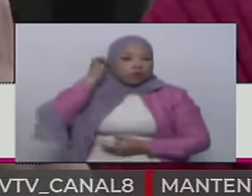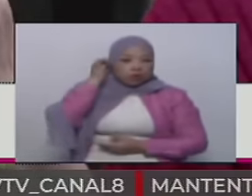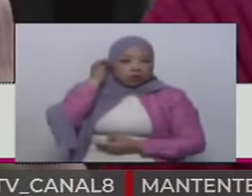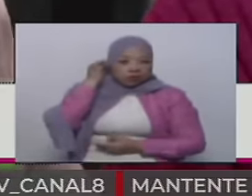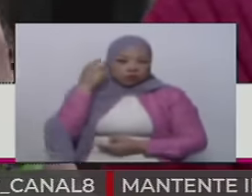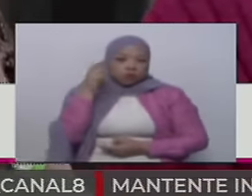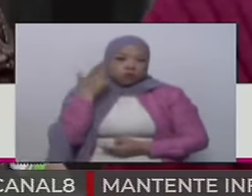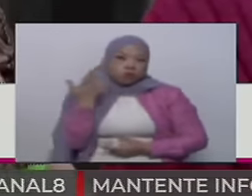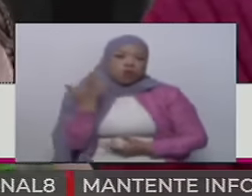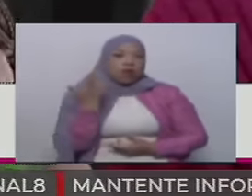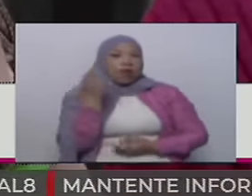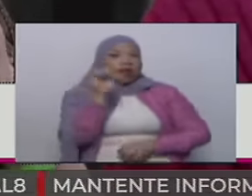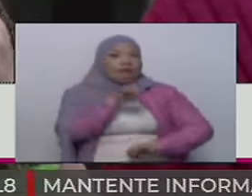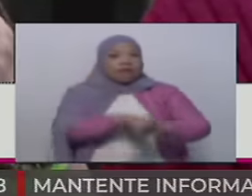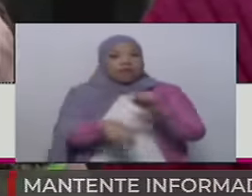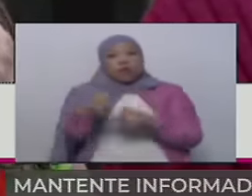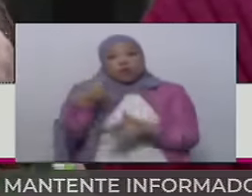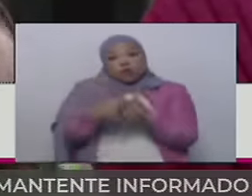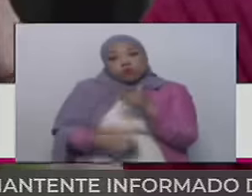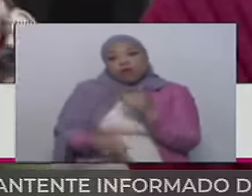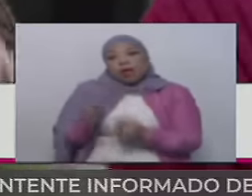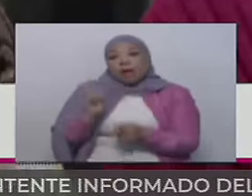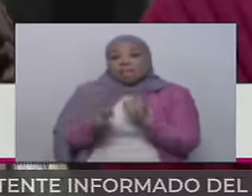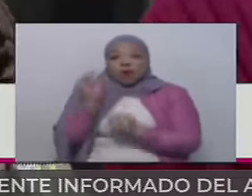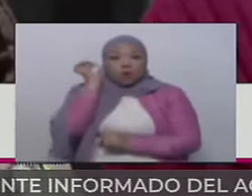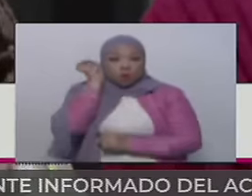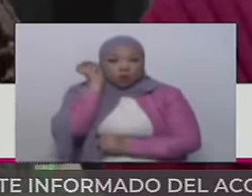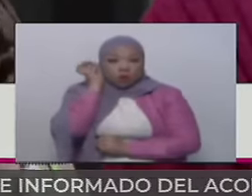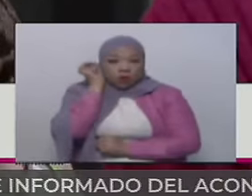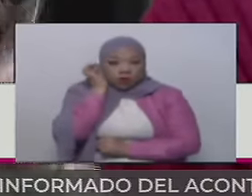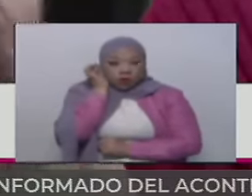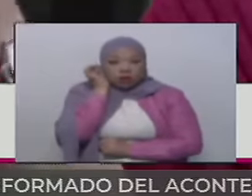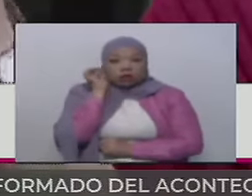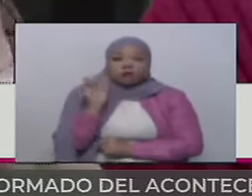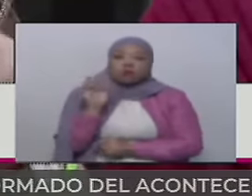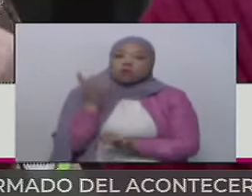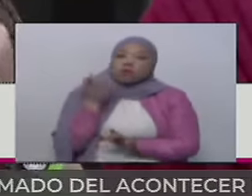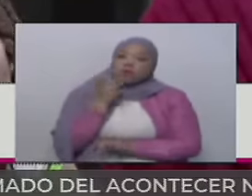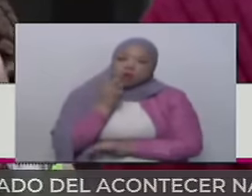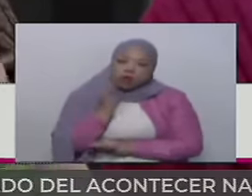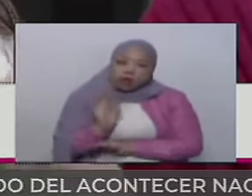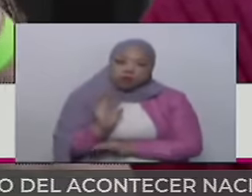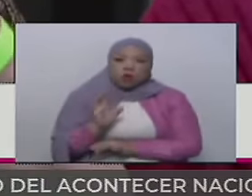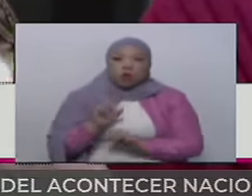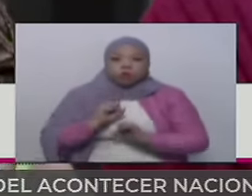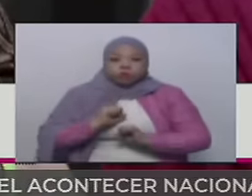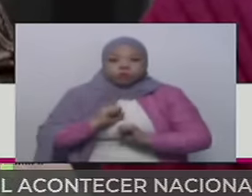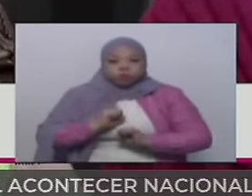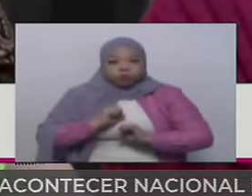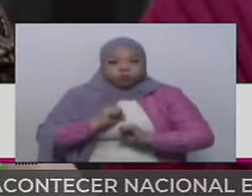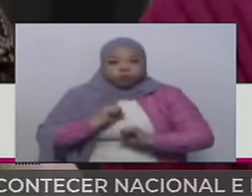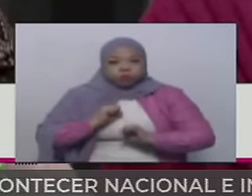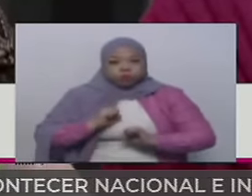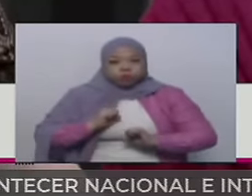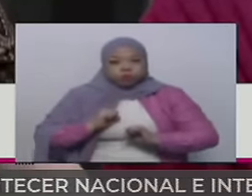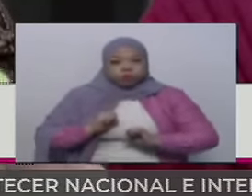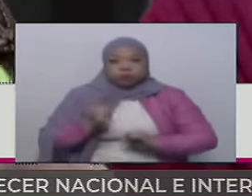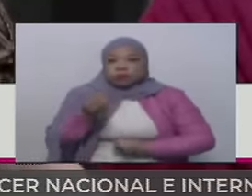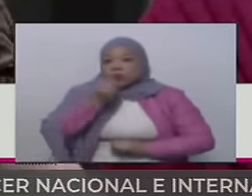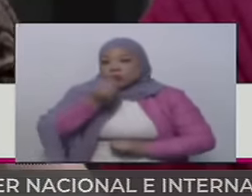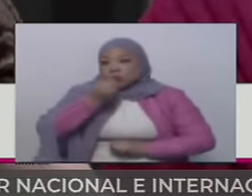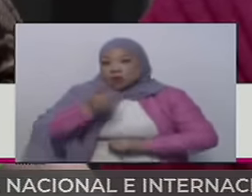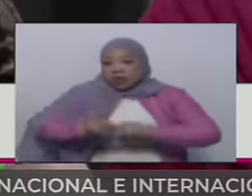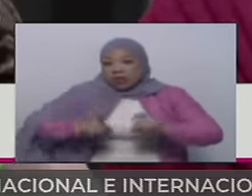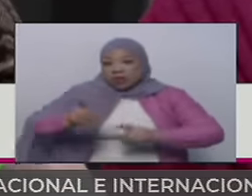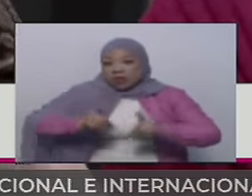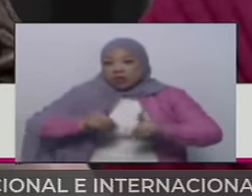los factores de riesgo que tienen las mujeres. Los factores de riesgo son el sobrepeso, la comida que